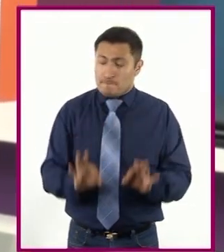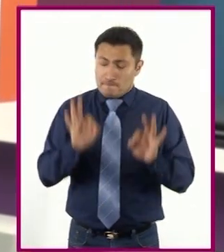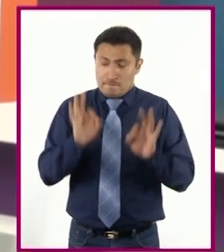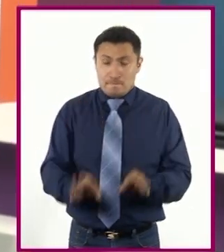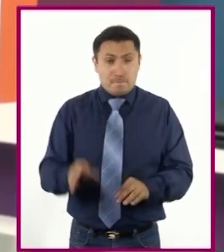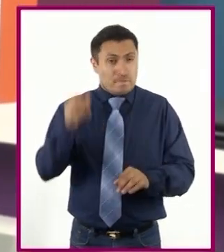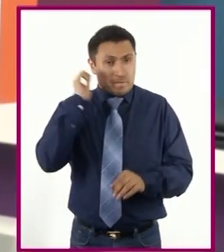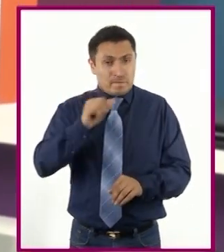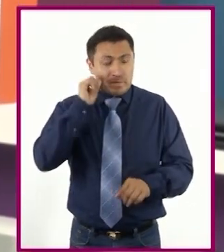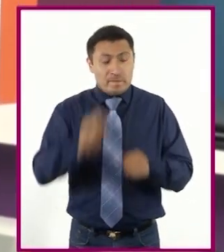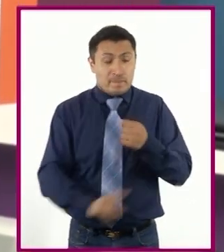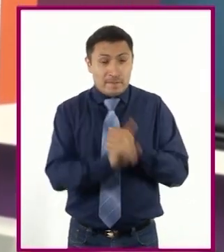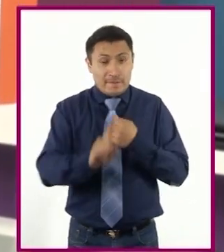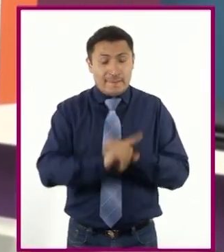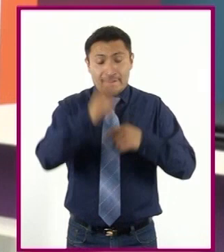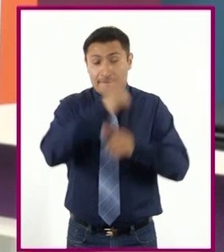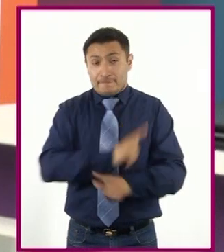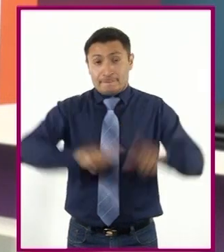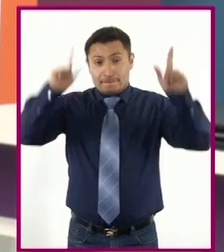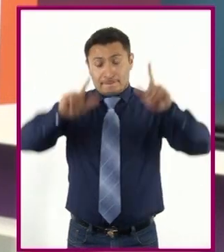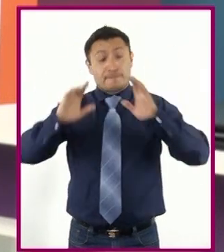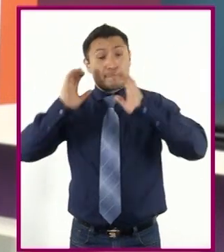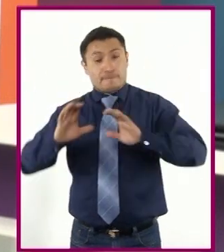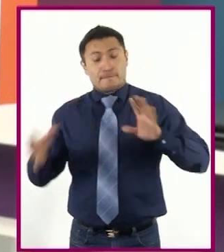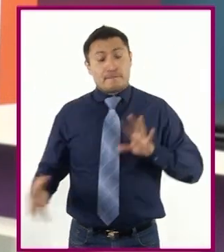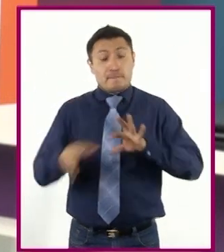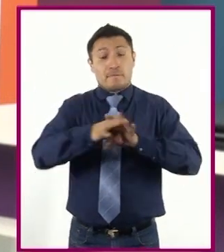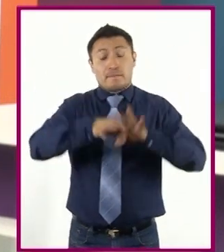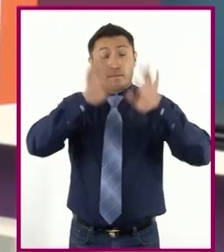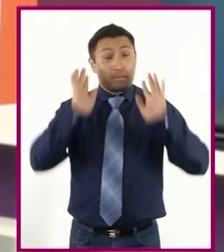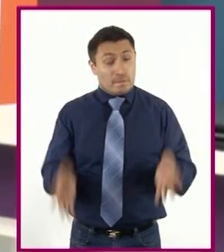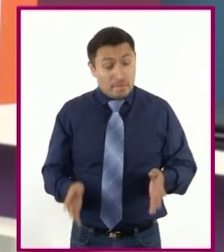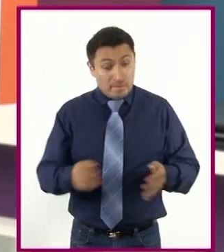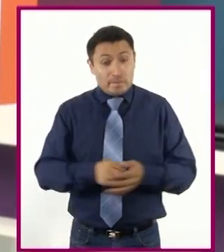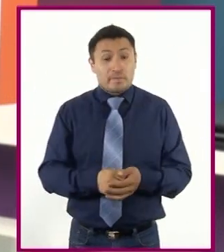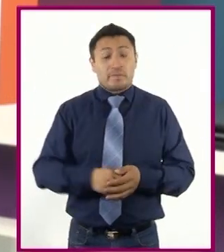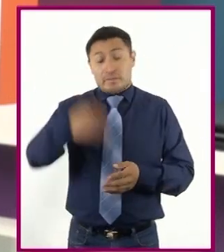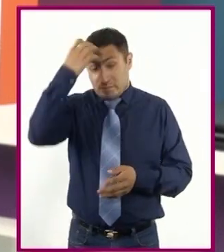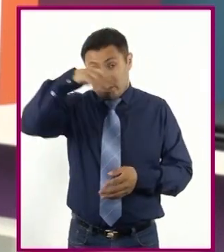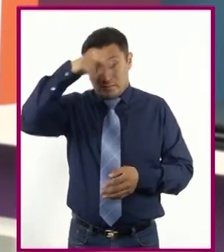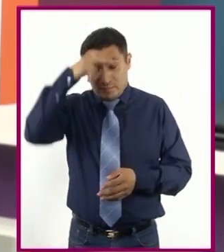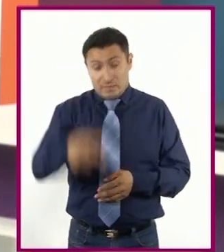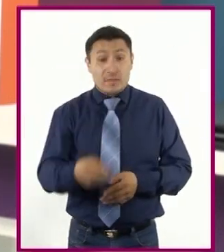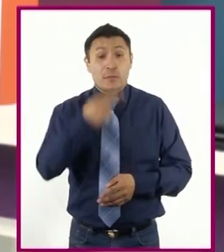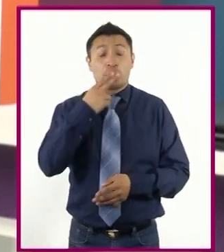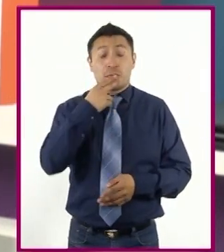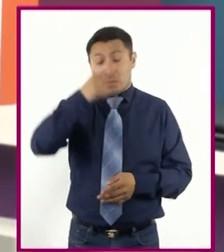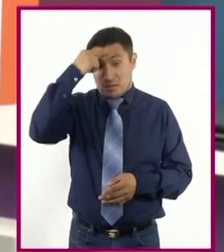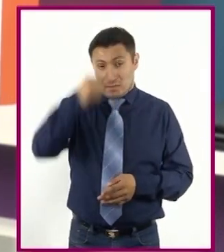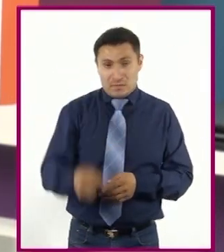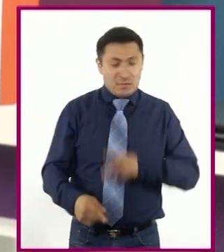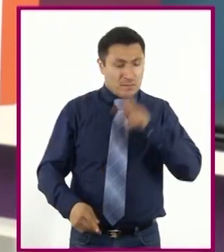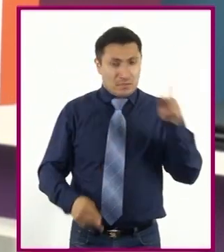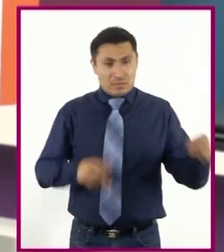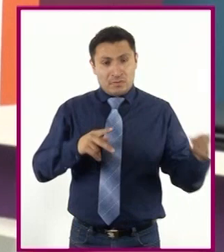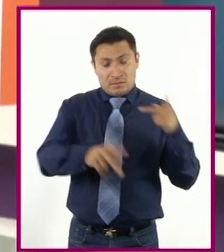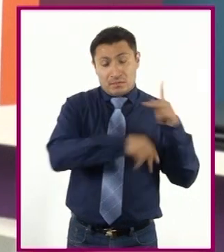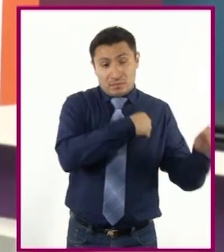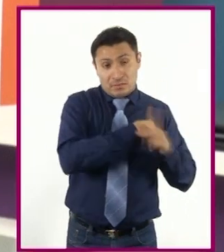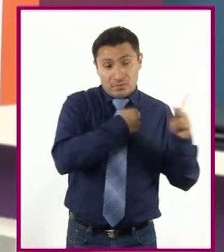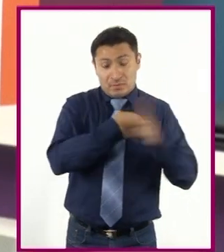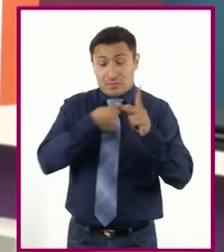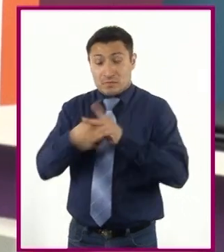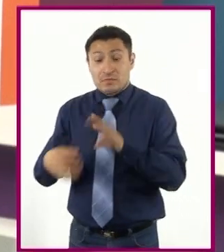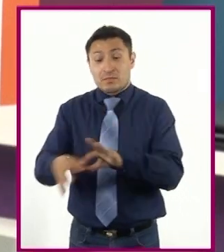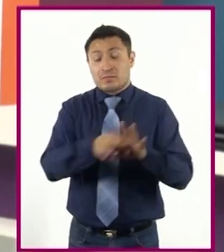constante conflicto entre liberales y conservadores. La experiencia mexicana sirvió para unir a los países